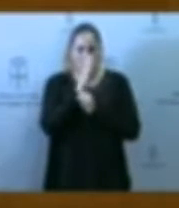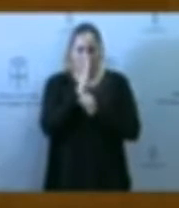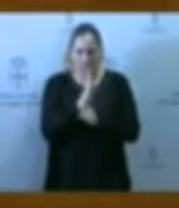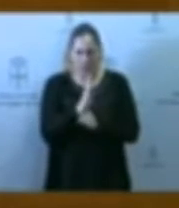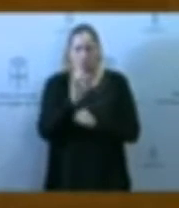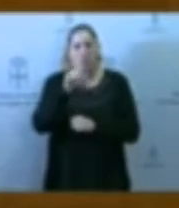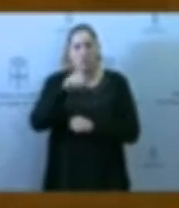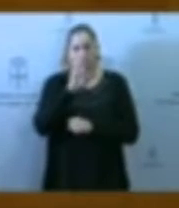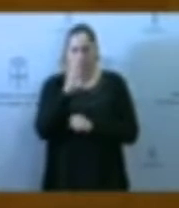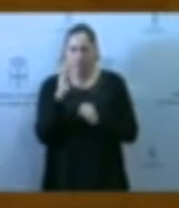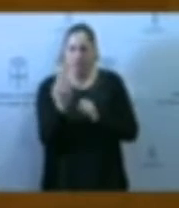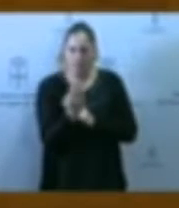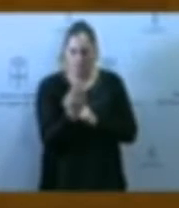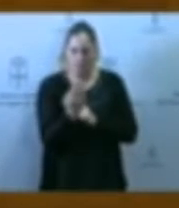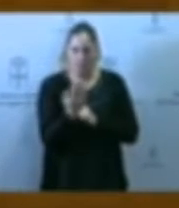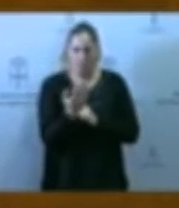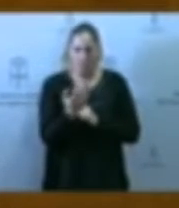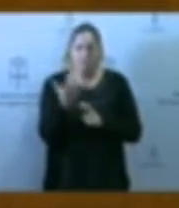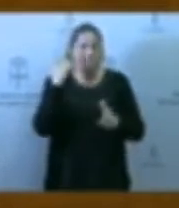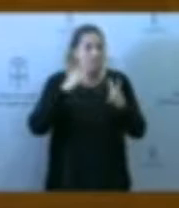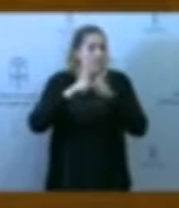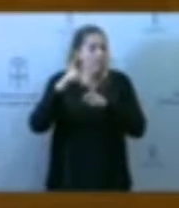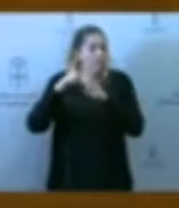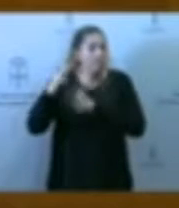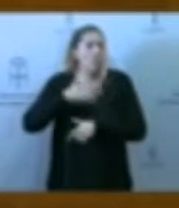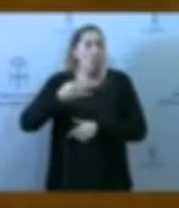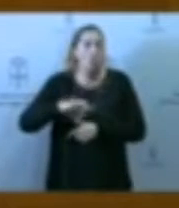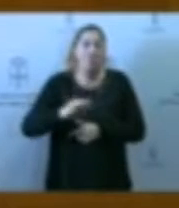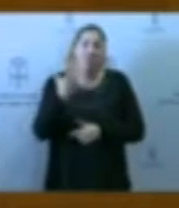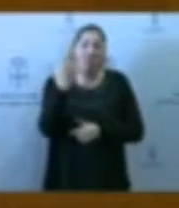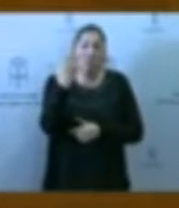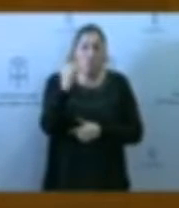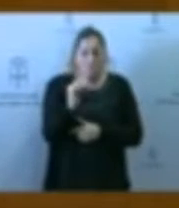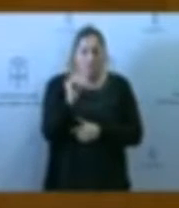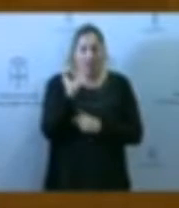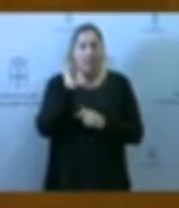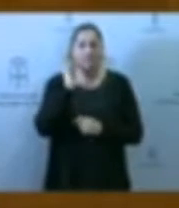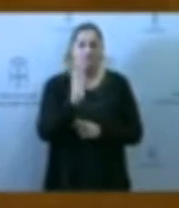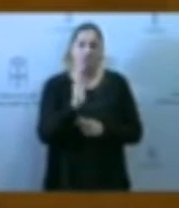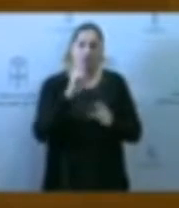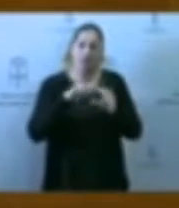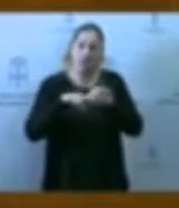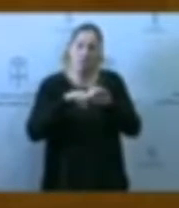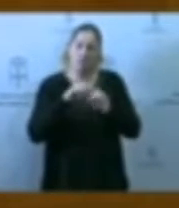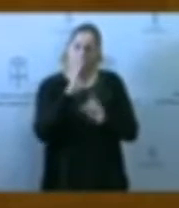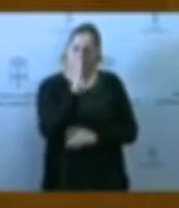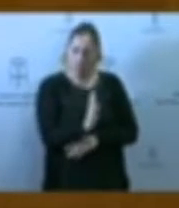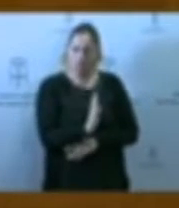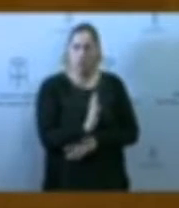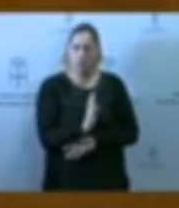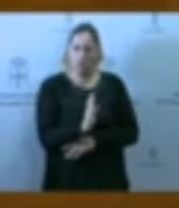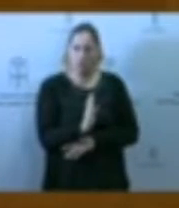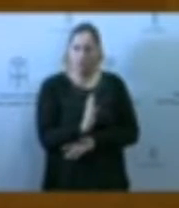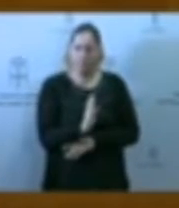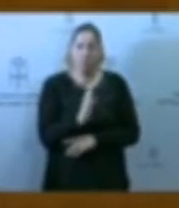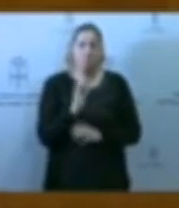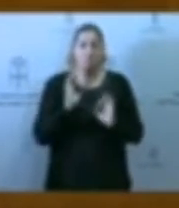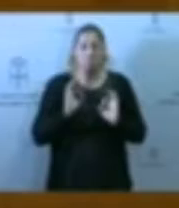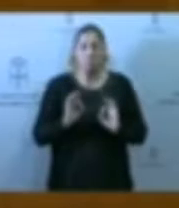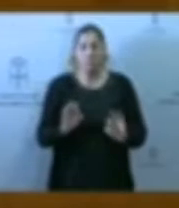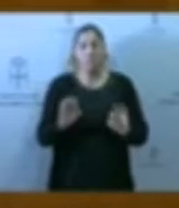indirectos. En el de viajeros se calcula que puede afectar unos 5.000 puestos de empleos directos. Especialmente